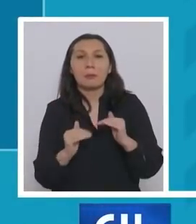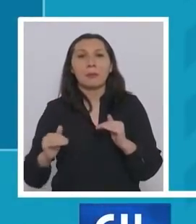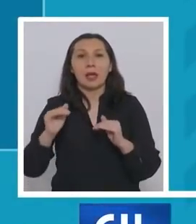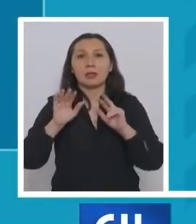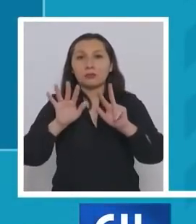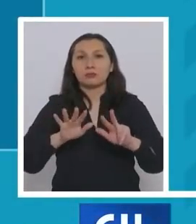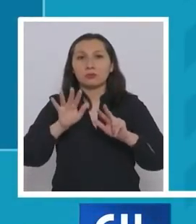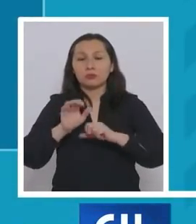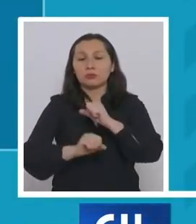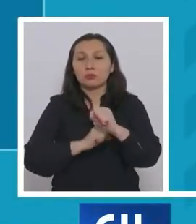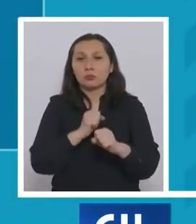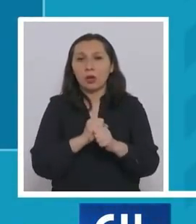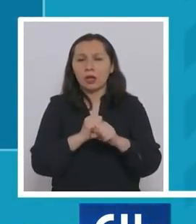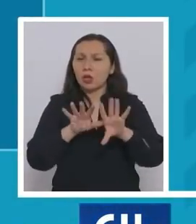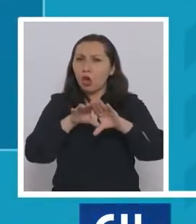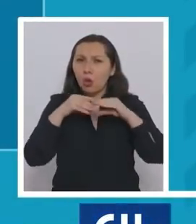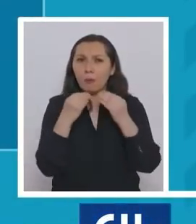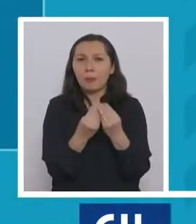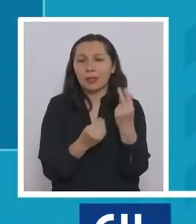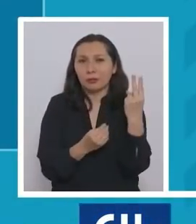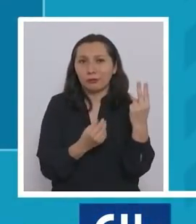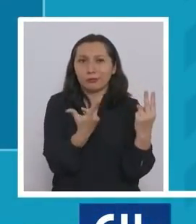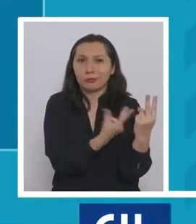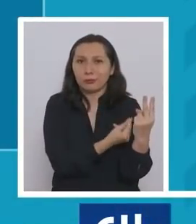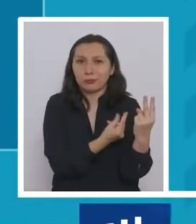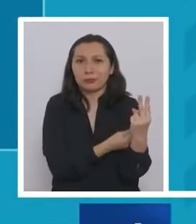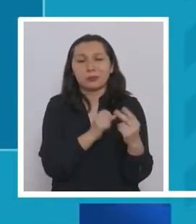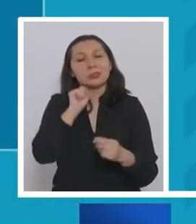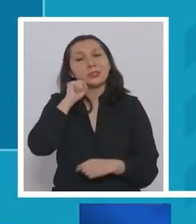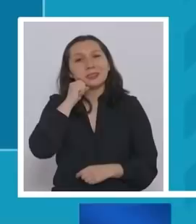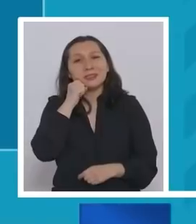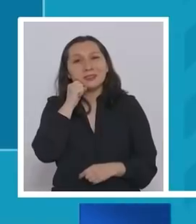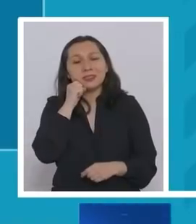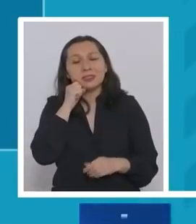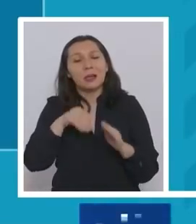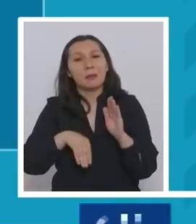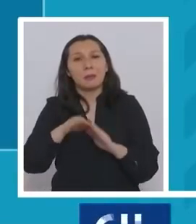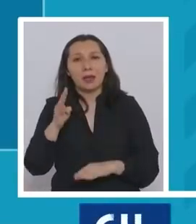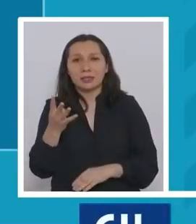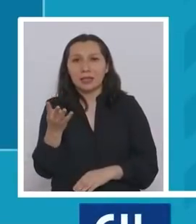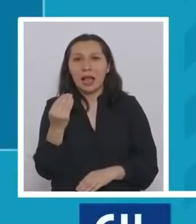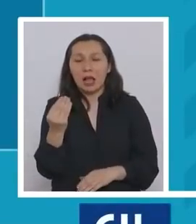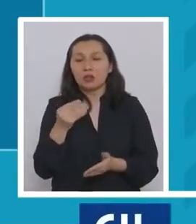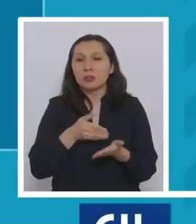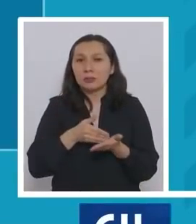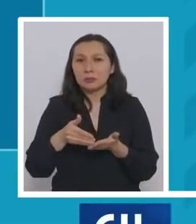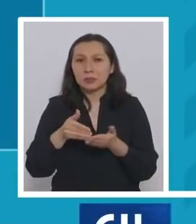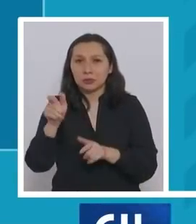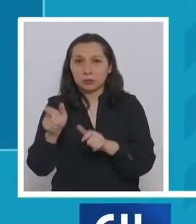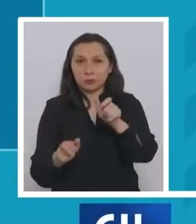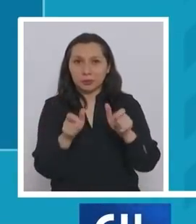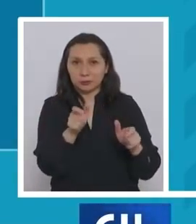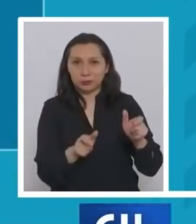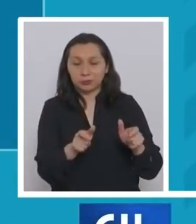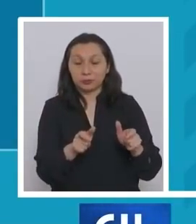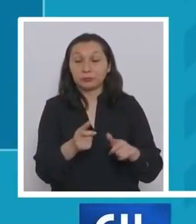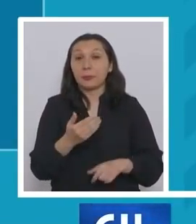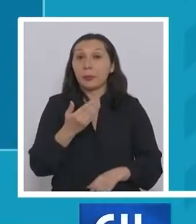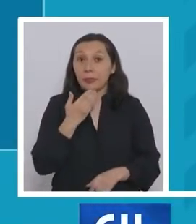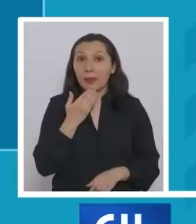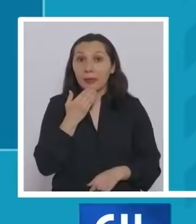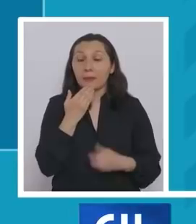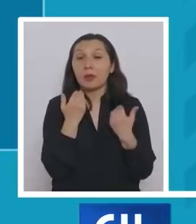18 años con el esquema completo, lo que equivale a más de 14 millones de personas. También